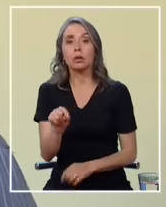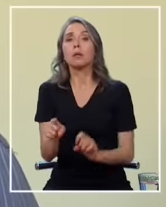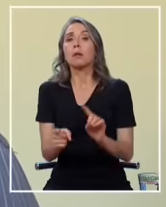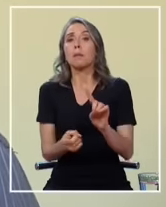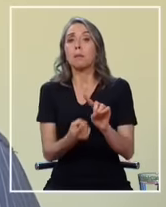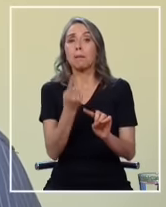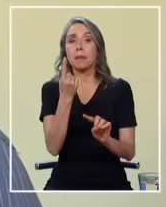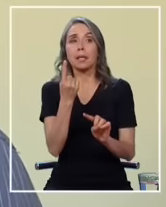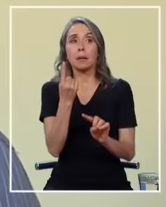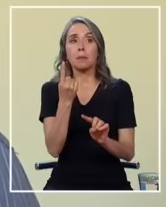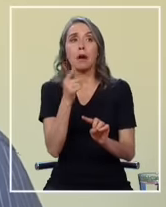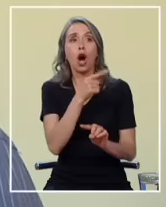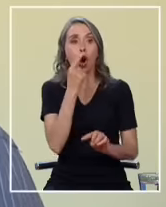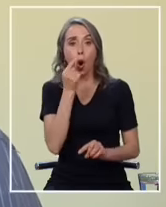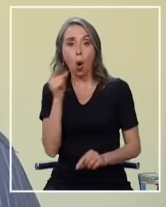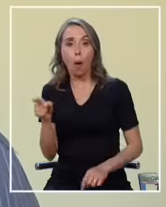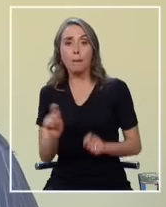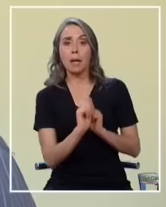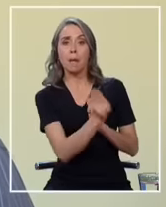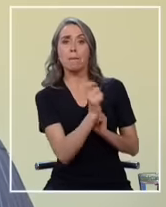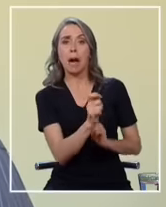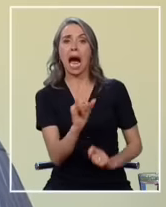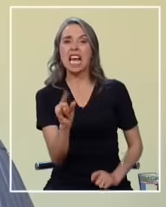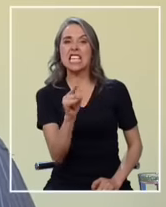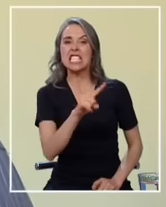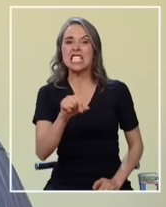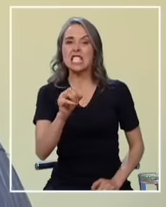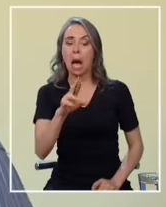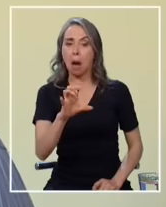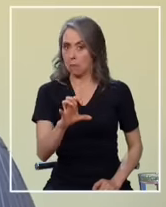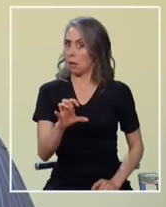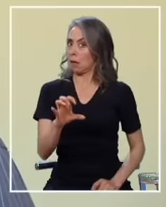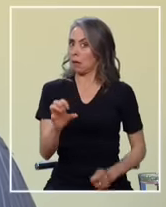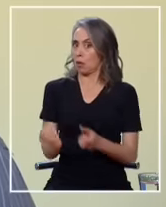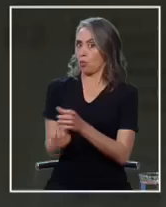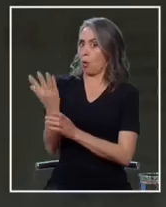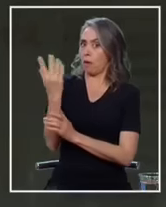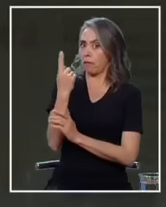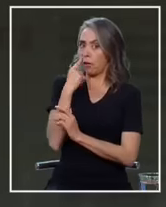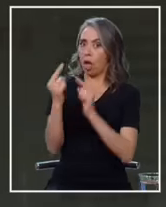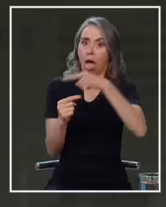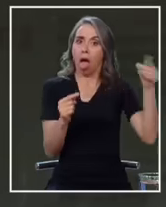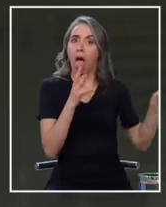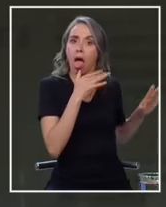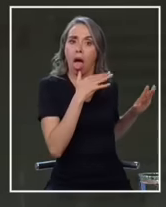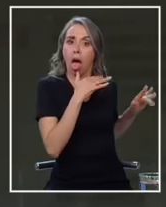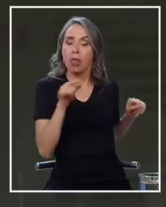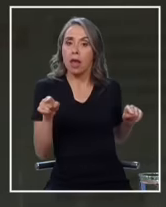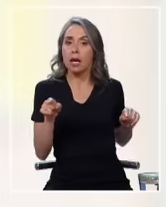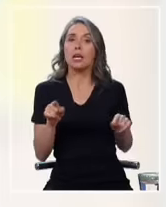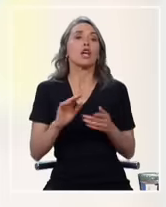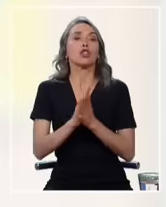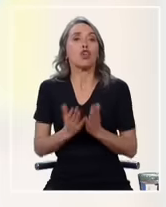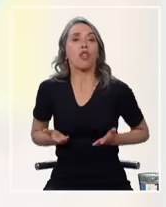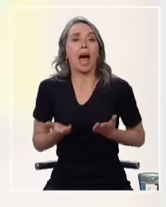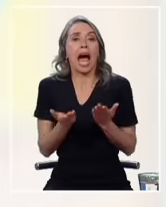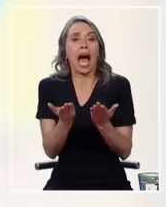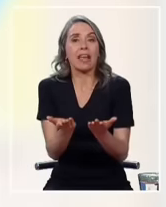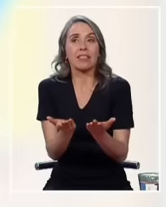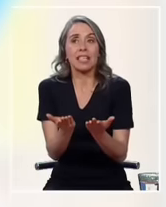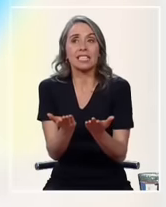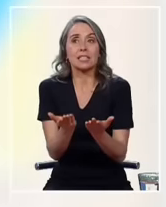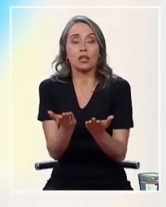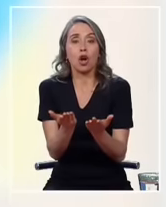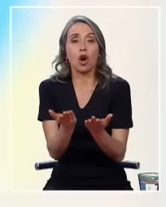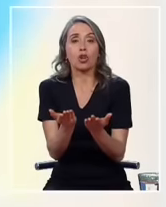Primero, el hecho que tenga ISAPRE ya es una cosa bastante novedosa. Y segundo, que todas las atenciones además las haga